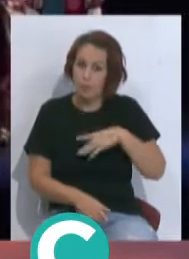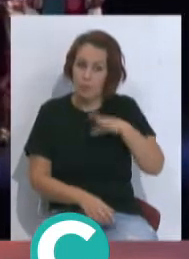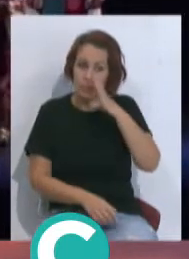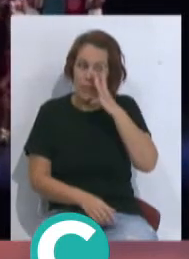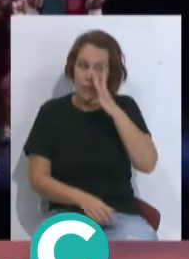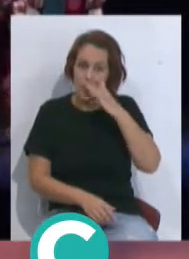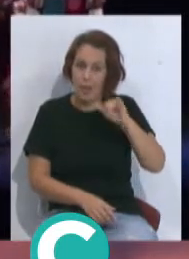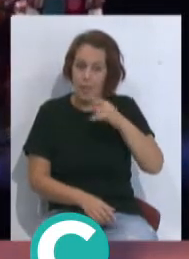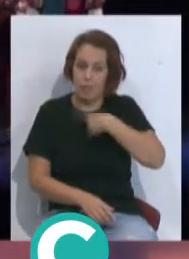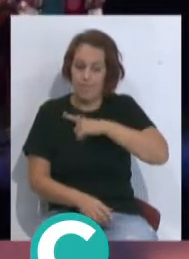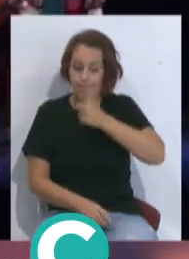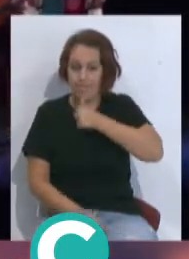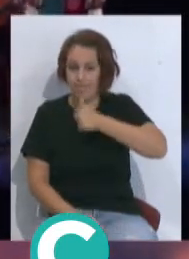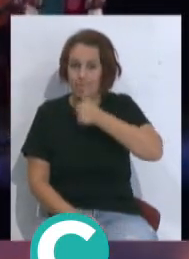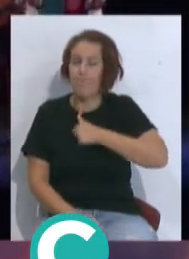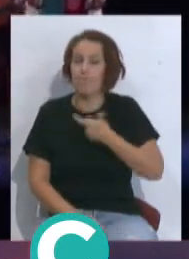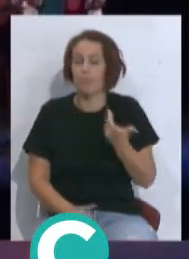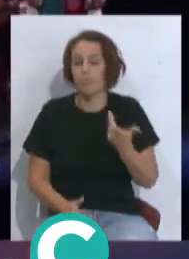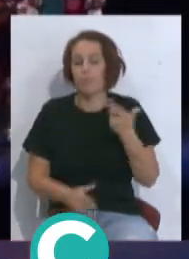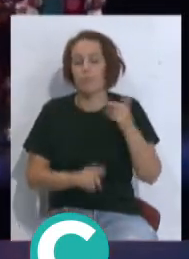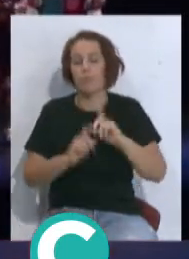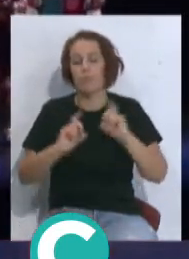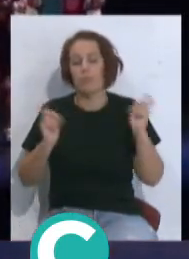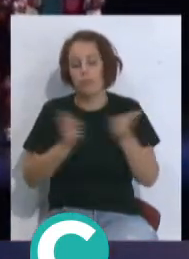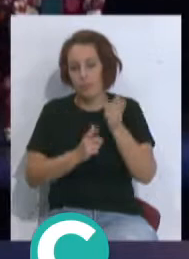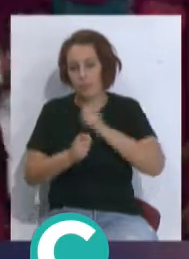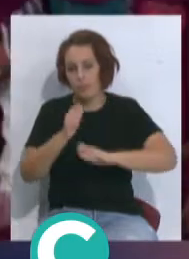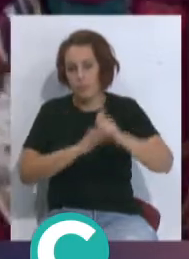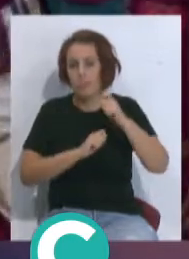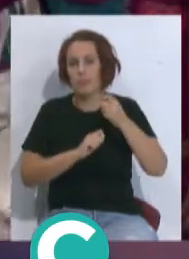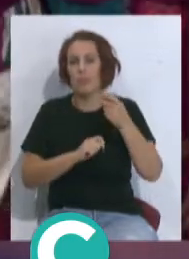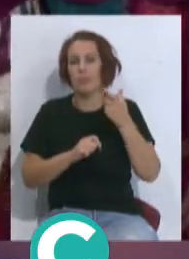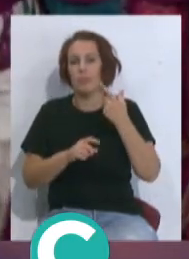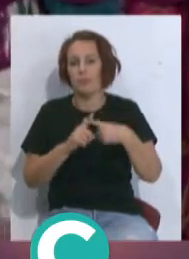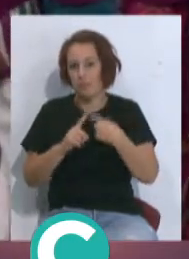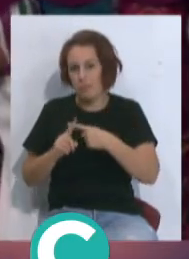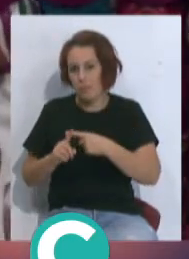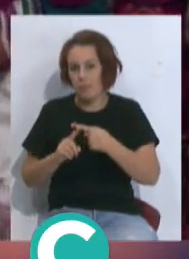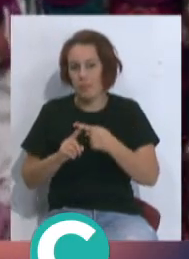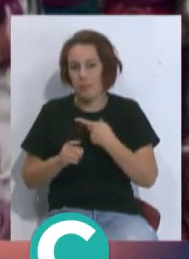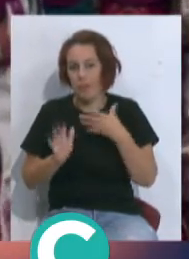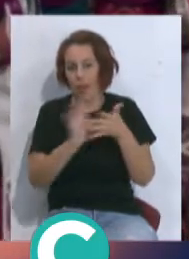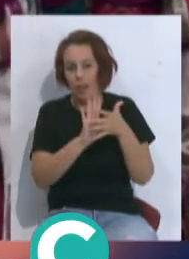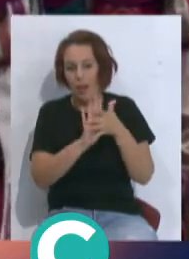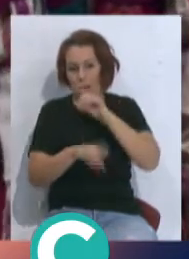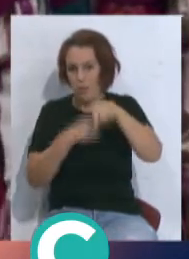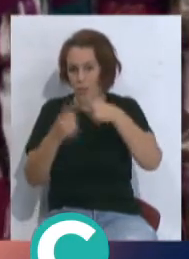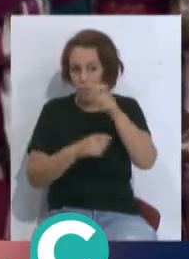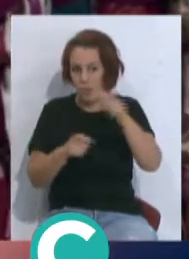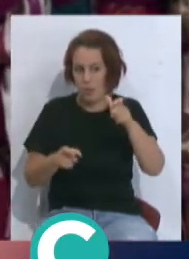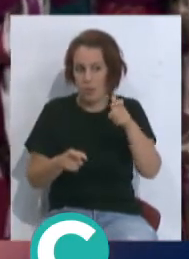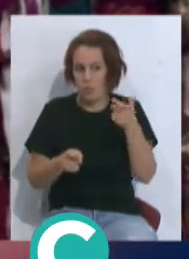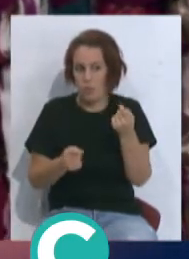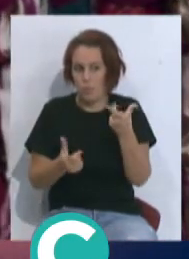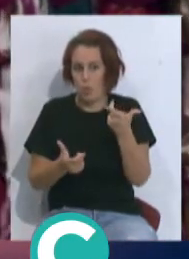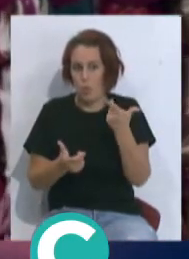y nosotros aguantar. Lo que pasa es que en la asamblea, claro, se habló y se comentaron las cosas de determinada manera, que después en verdad que la gente se queda o nos quedamos